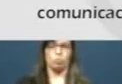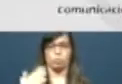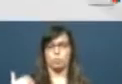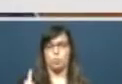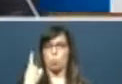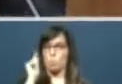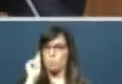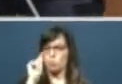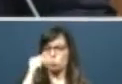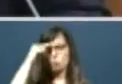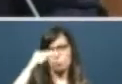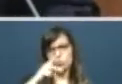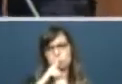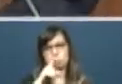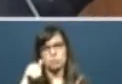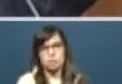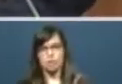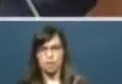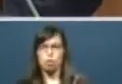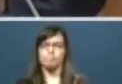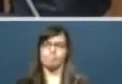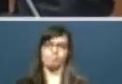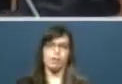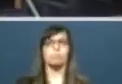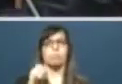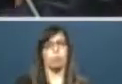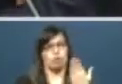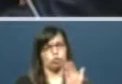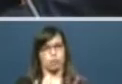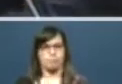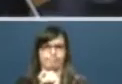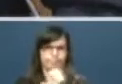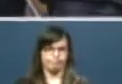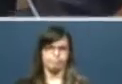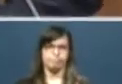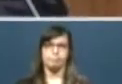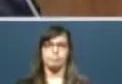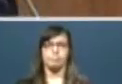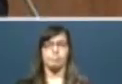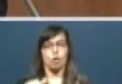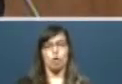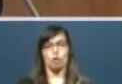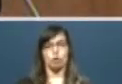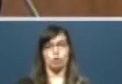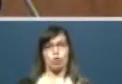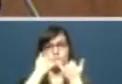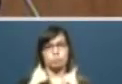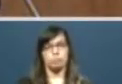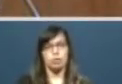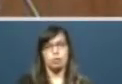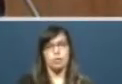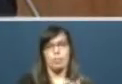de respeto y de silencio buenos días a todos ya todas celebramos un nuevo debate de política